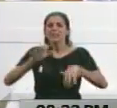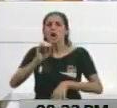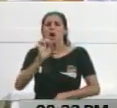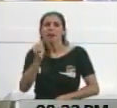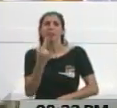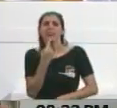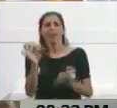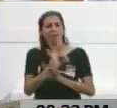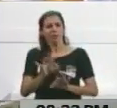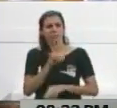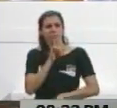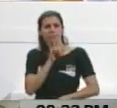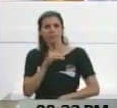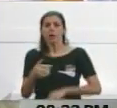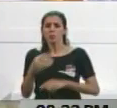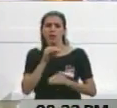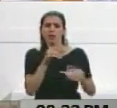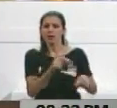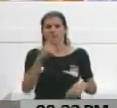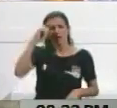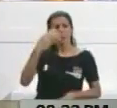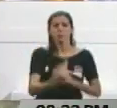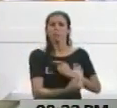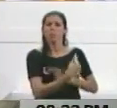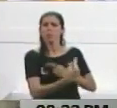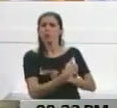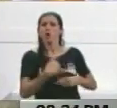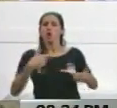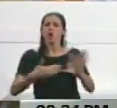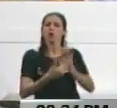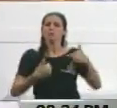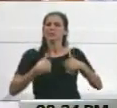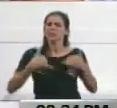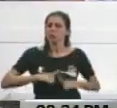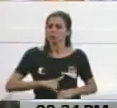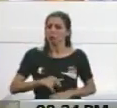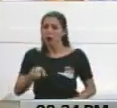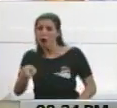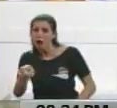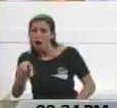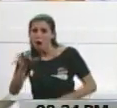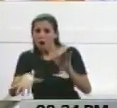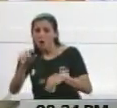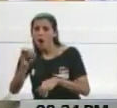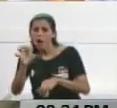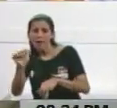O lo que le vayan a hacer a mis hijos no te importa a ti. Ah, de verdad, no te importa, porque tú eres un arrastrado.